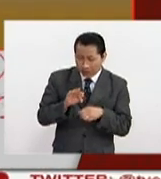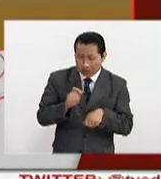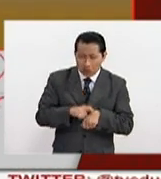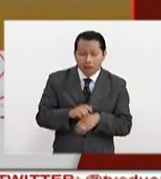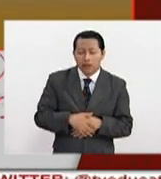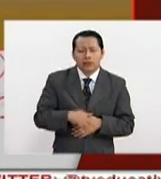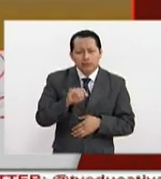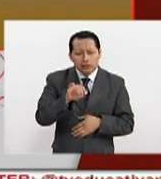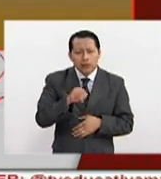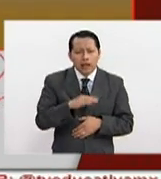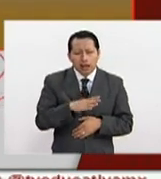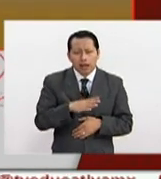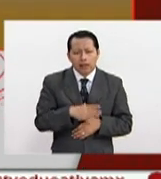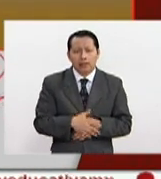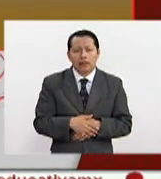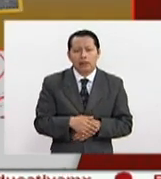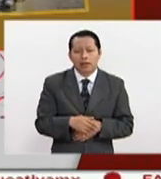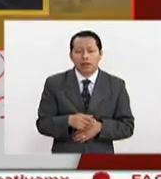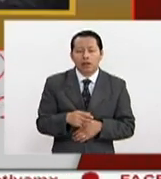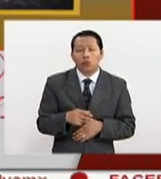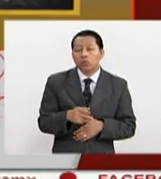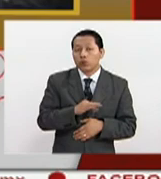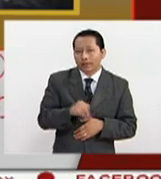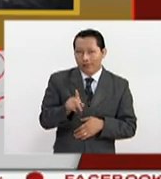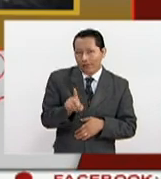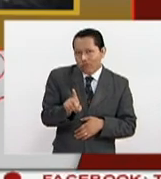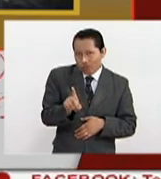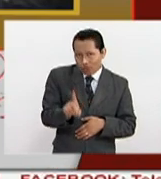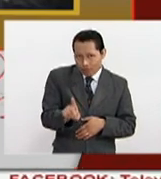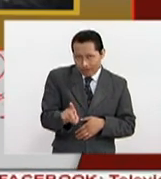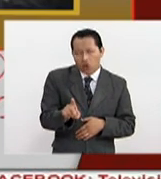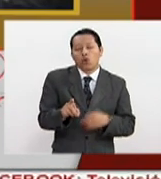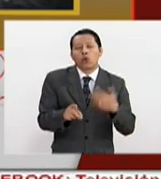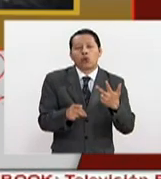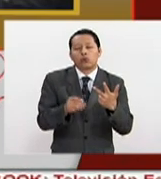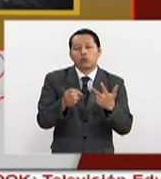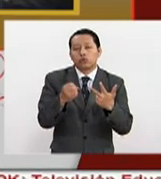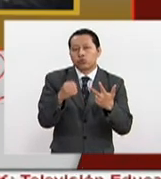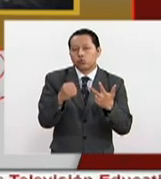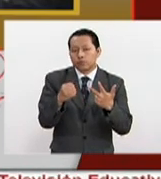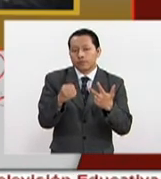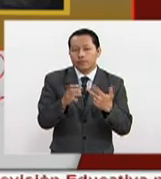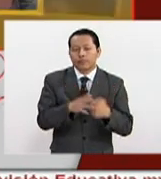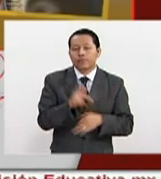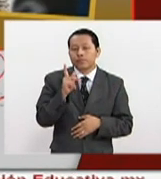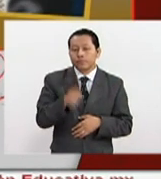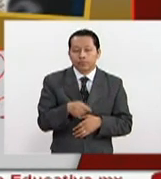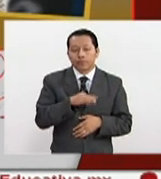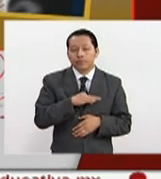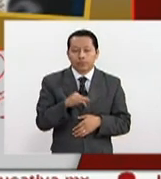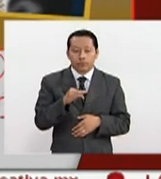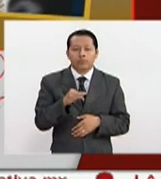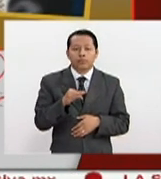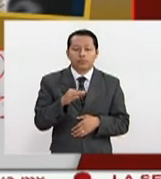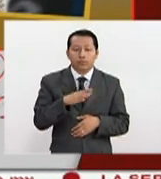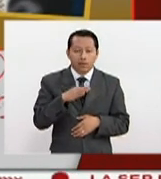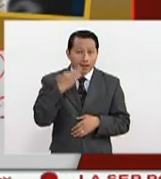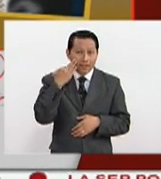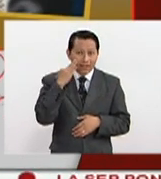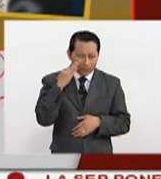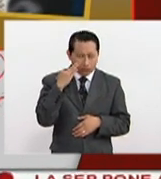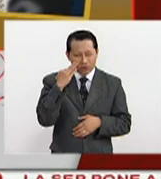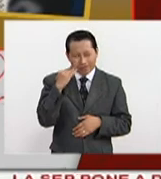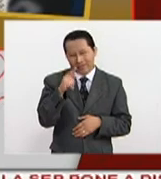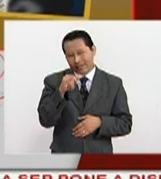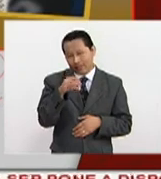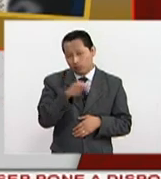Claro, es este domingo 8 de octubre a través del Facebook